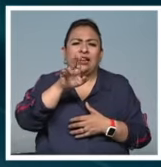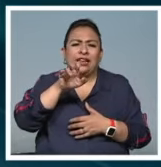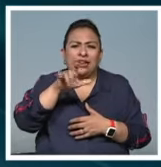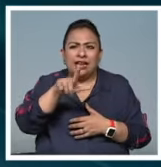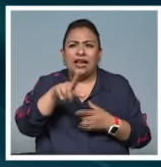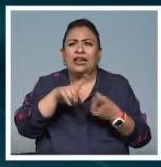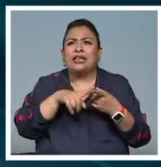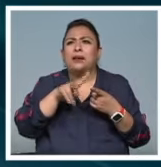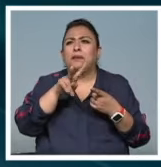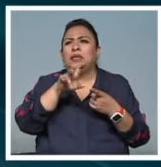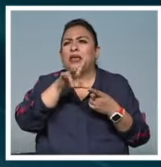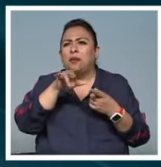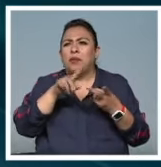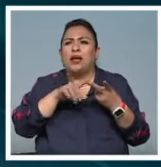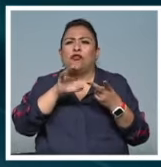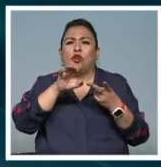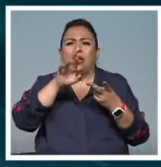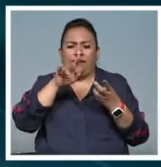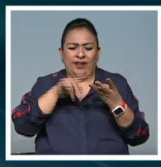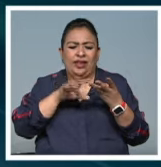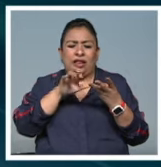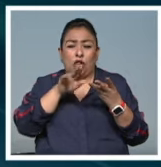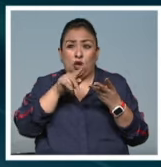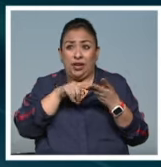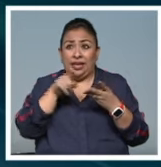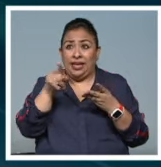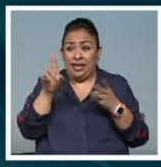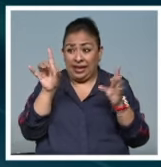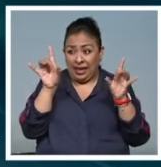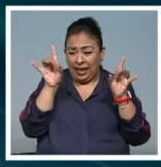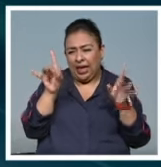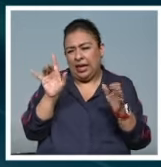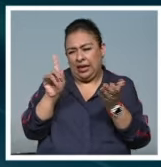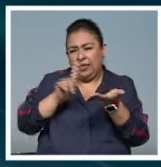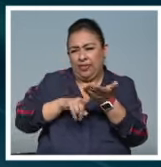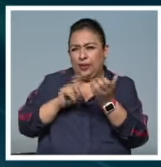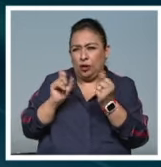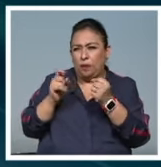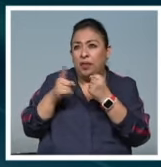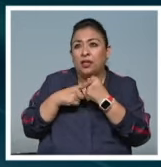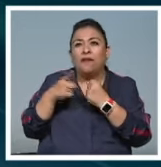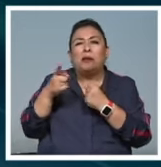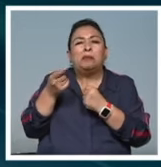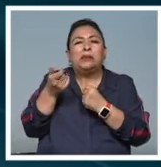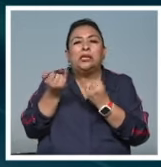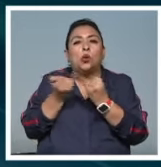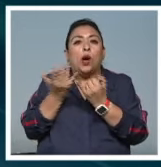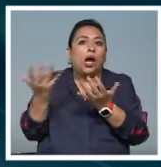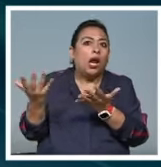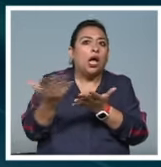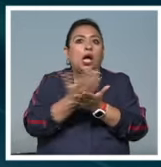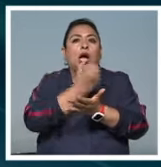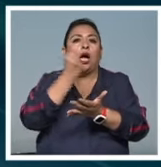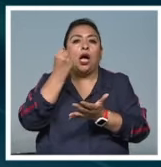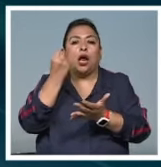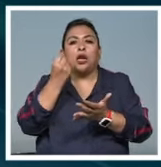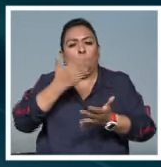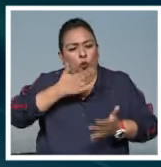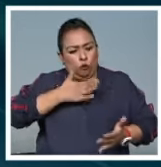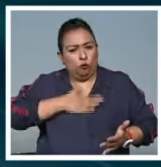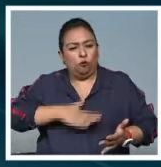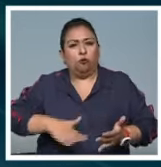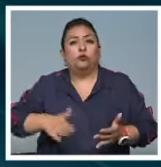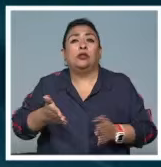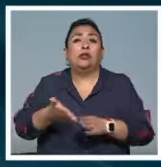como Villalpando, Cabrera, Correa, es traer al ángel en su gran metáfora como victoria, como justicia, estos seres del